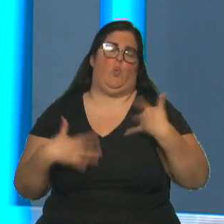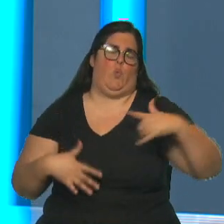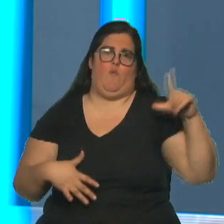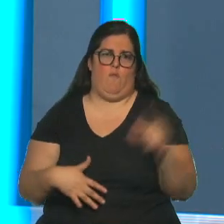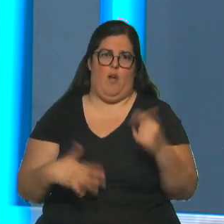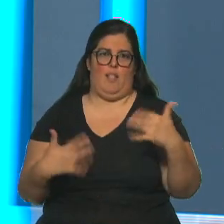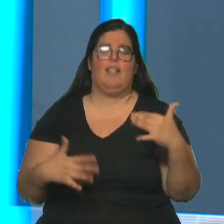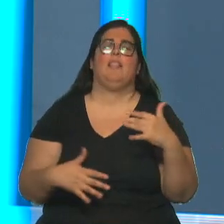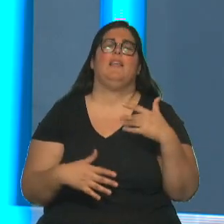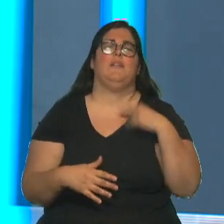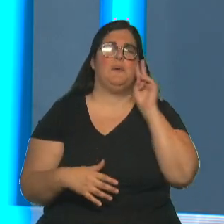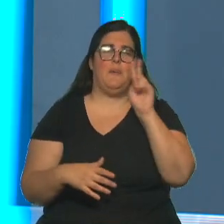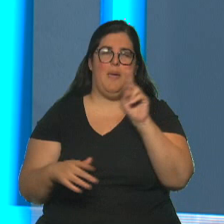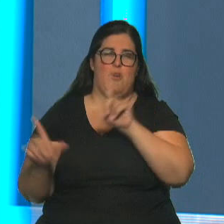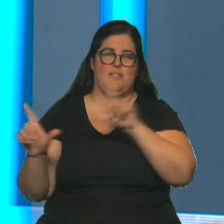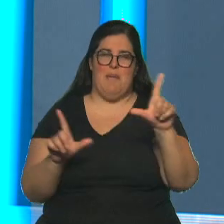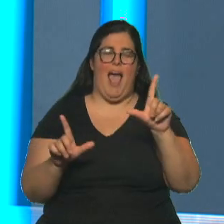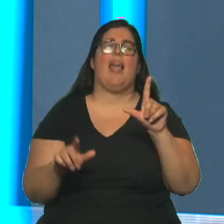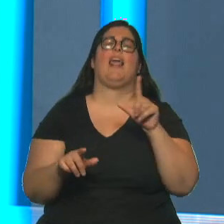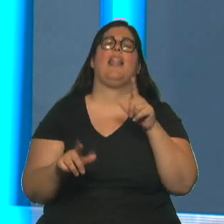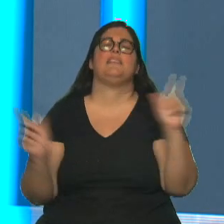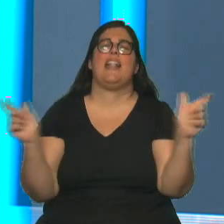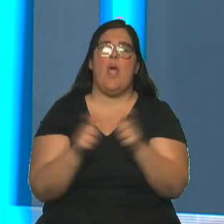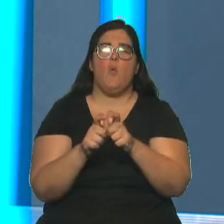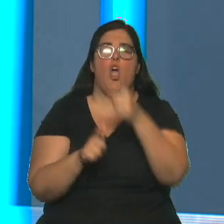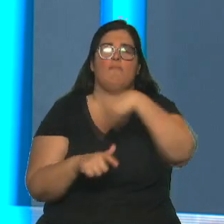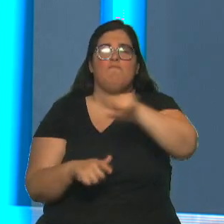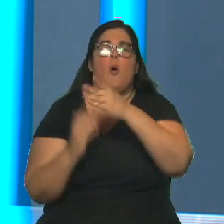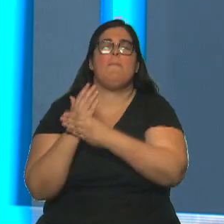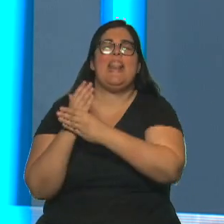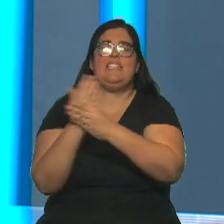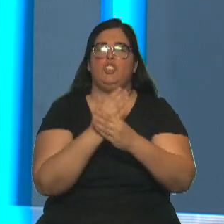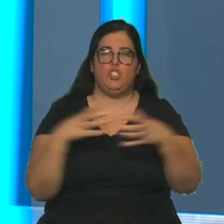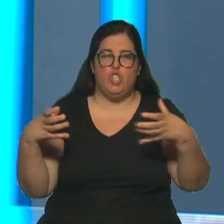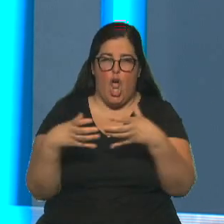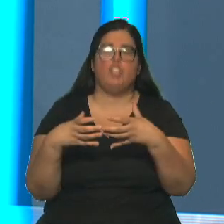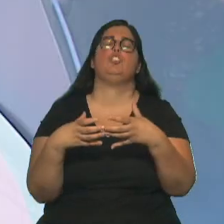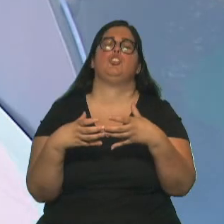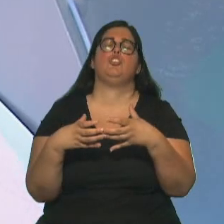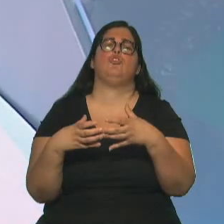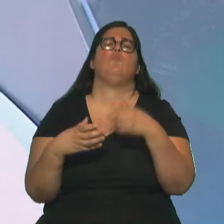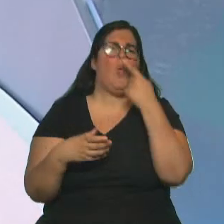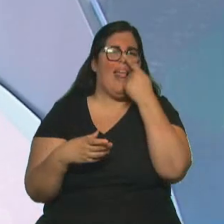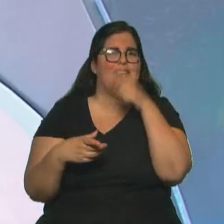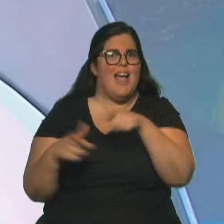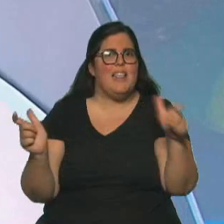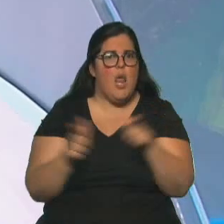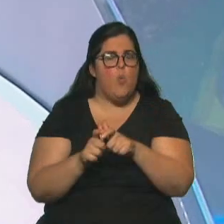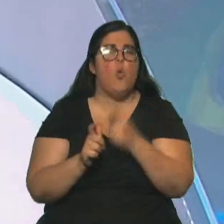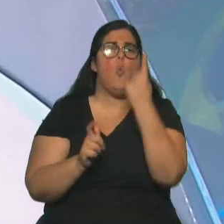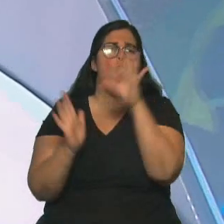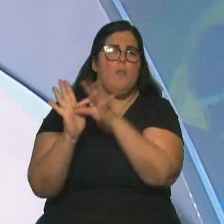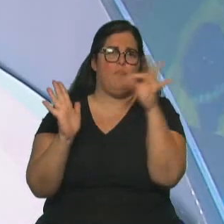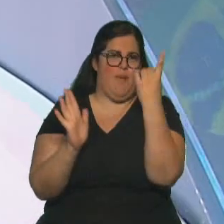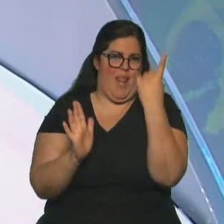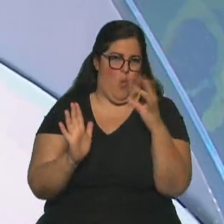Lo que veíamos recién las imágenes de esta reunión con los ministros, con el gabinete, que fue interesante en varios puntos. Me quedo con uno, que